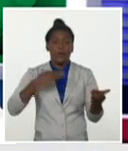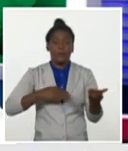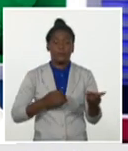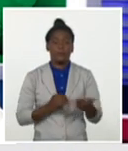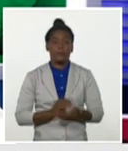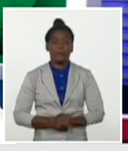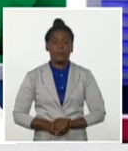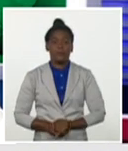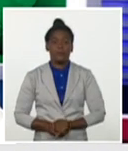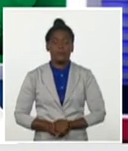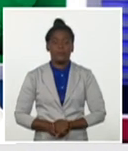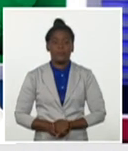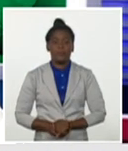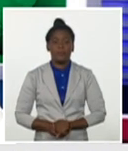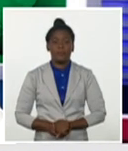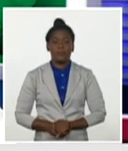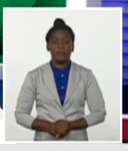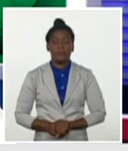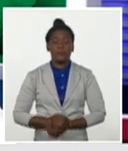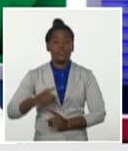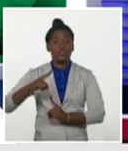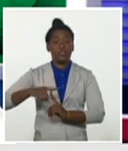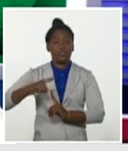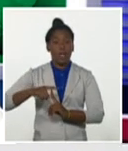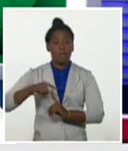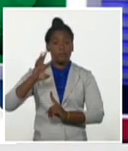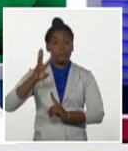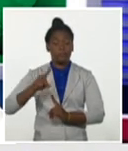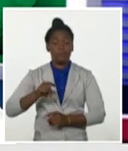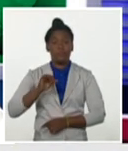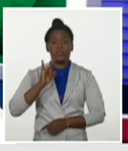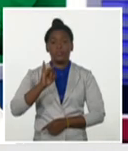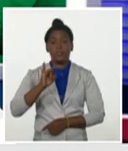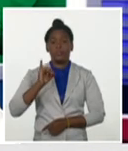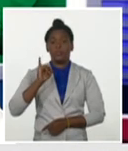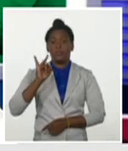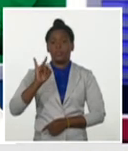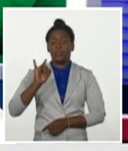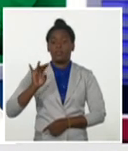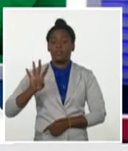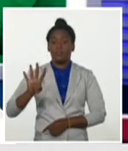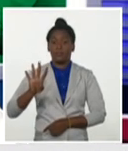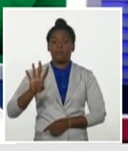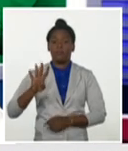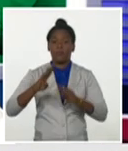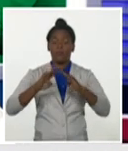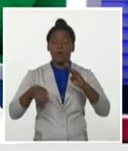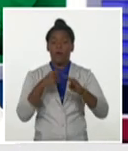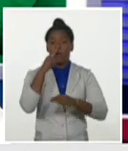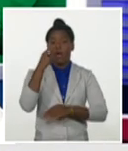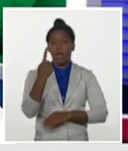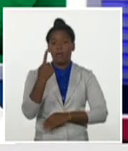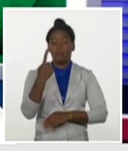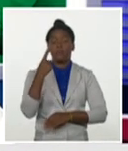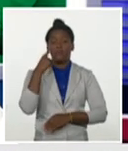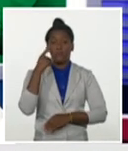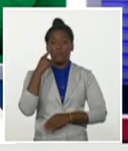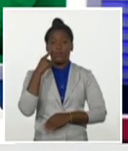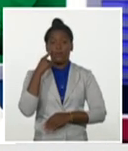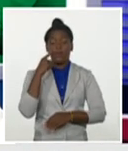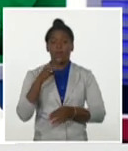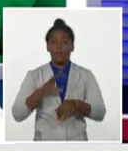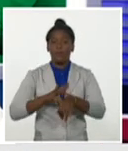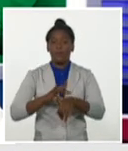se acumulan 774 menores de 1 año que se han diagnosticado y se